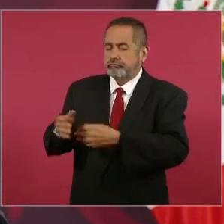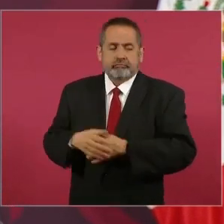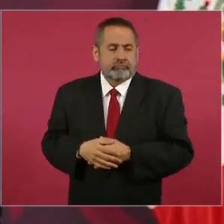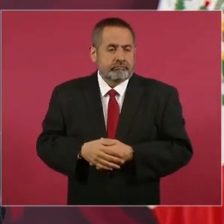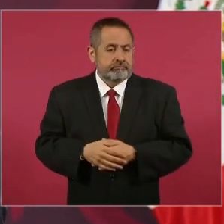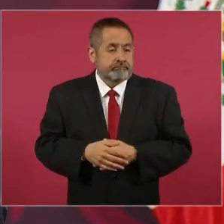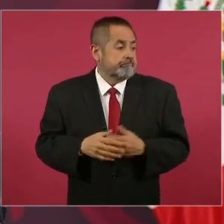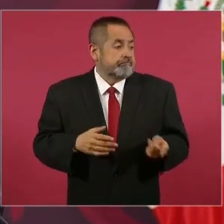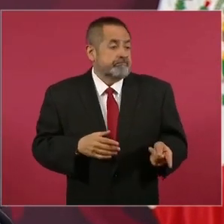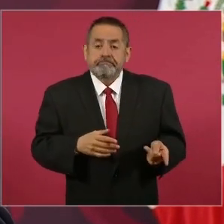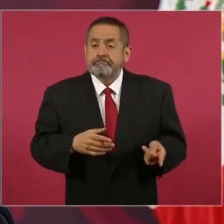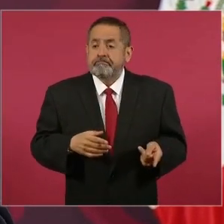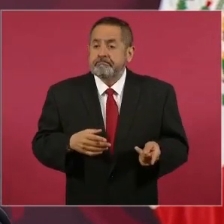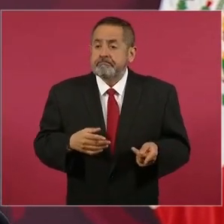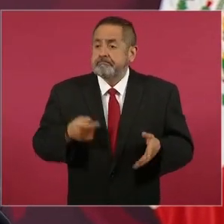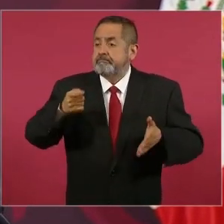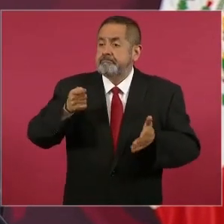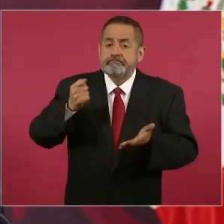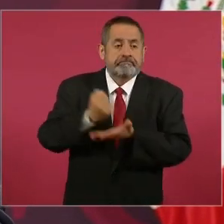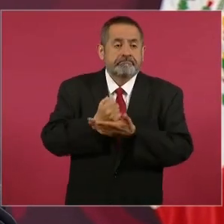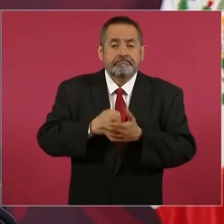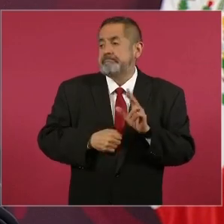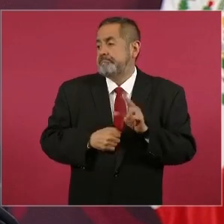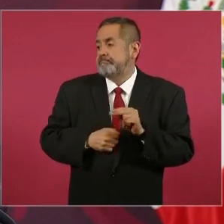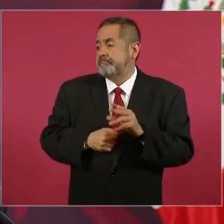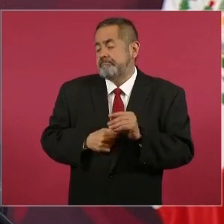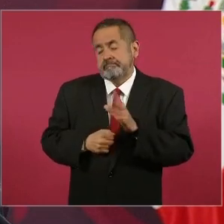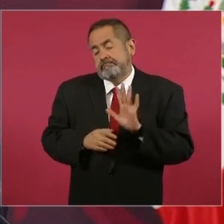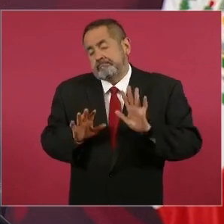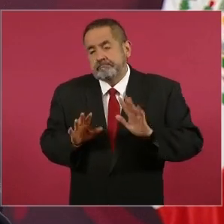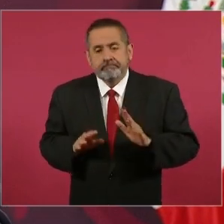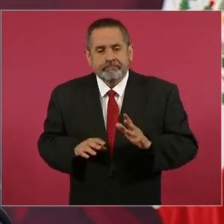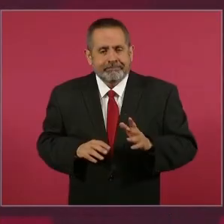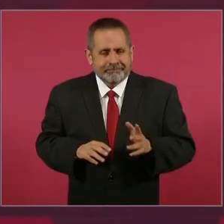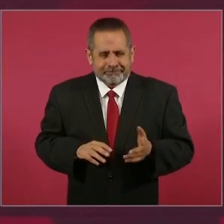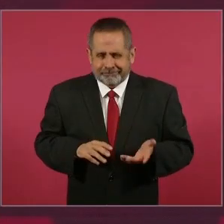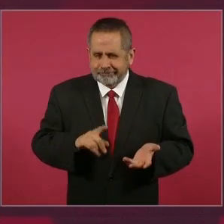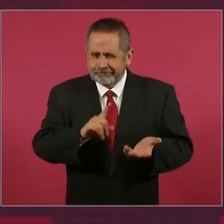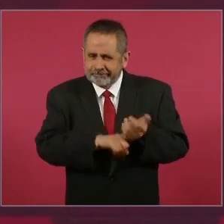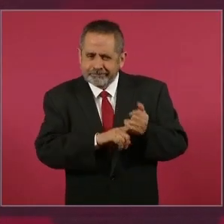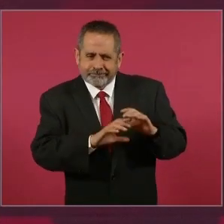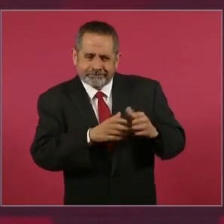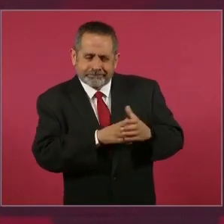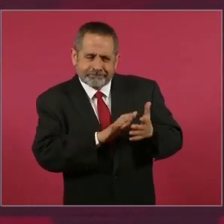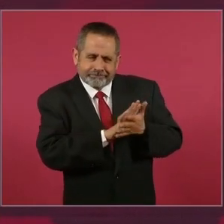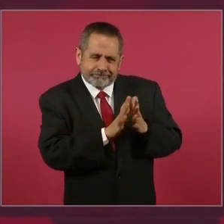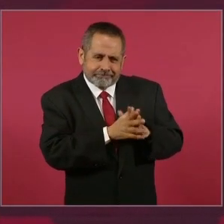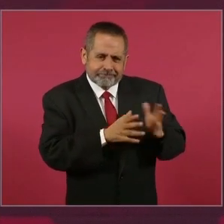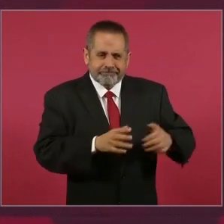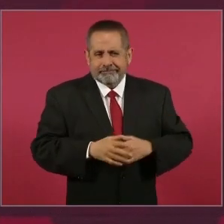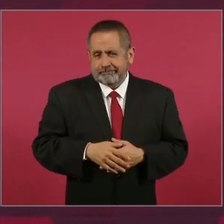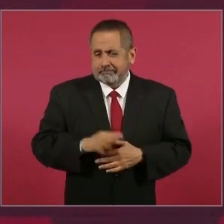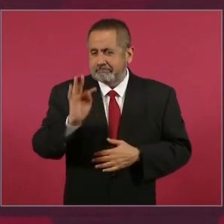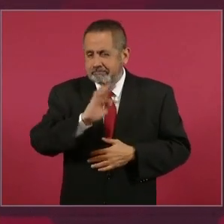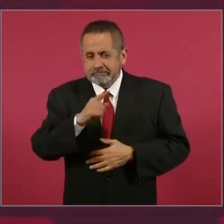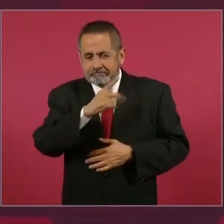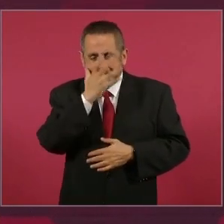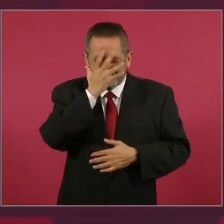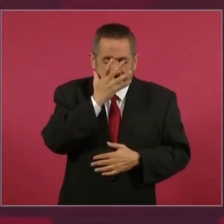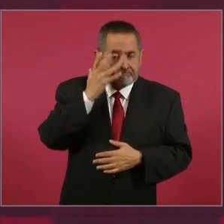tiempo alentó lo de los amparos el doble